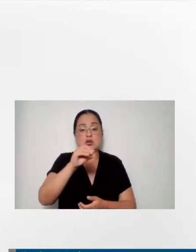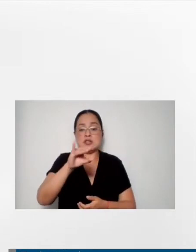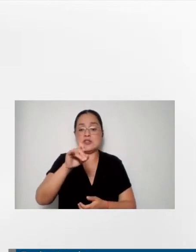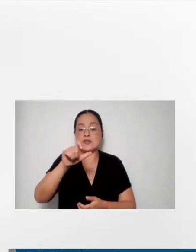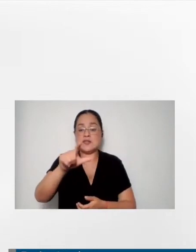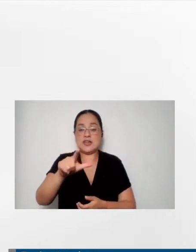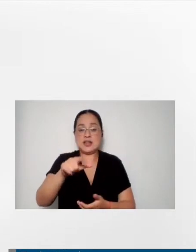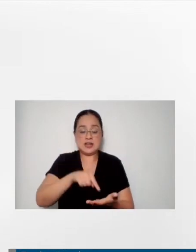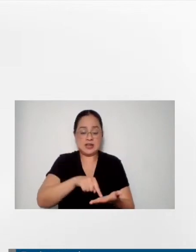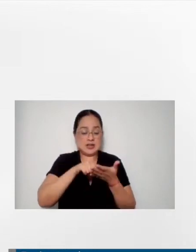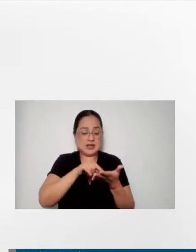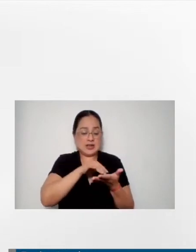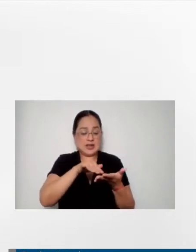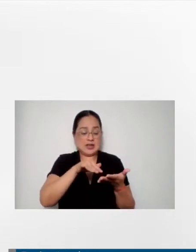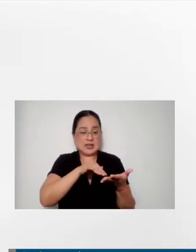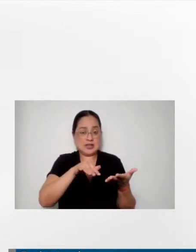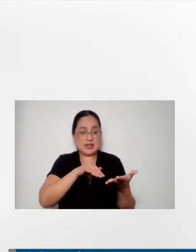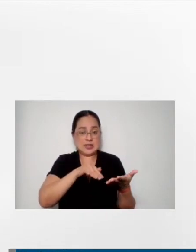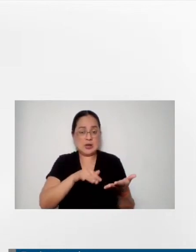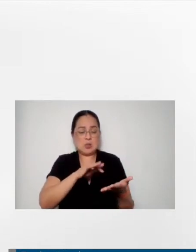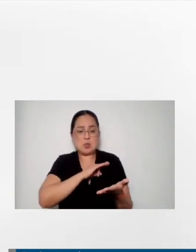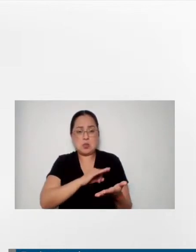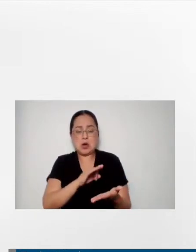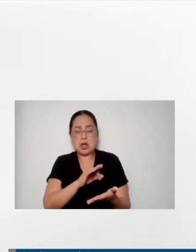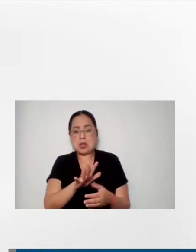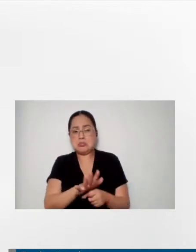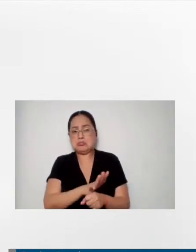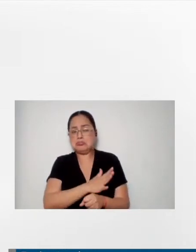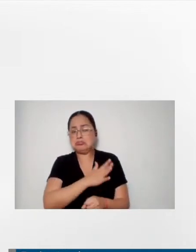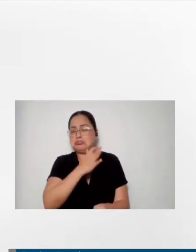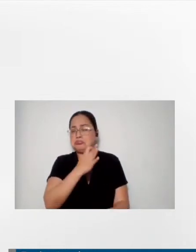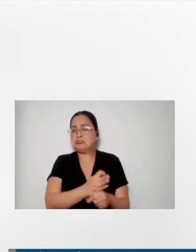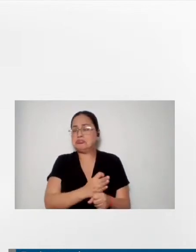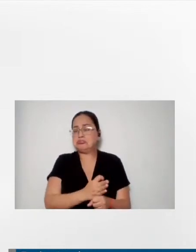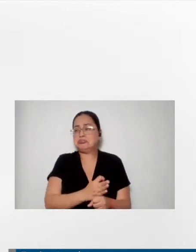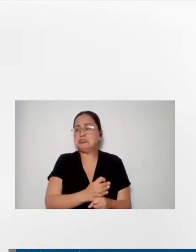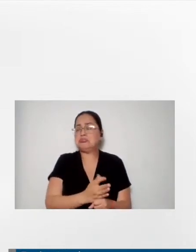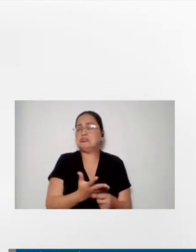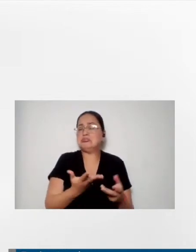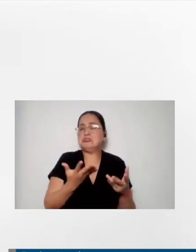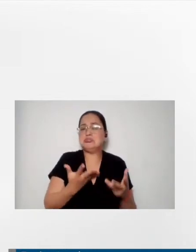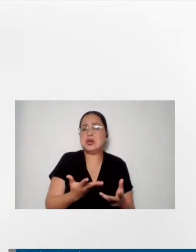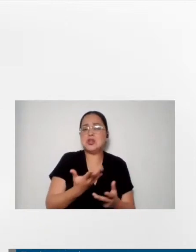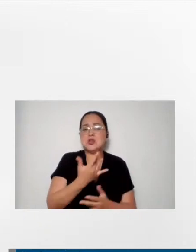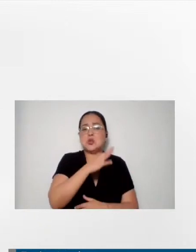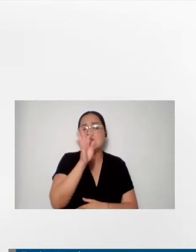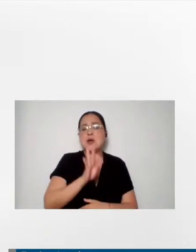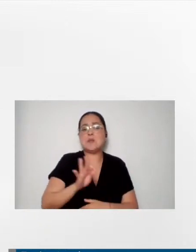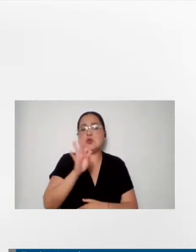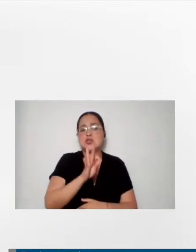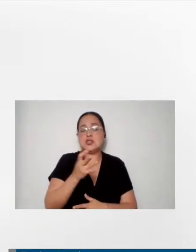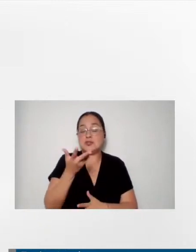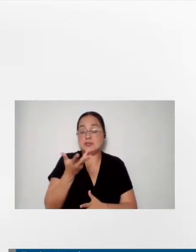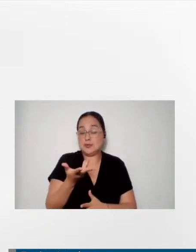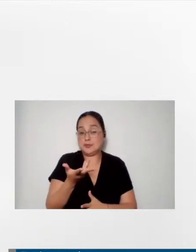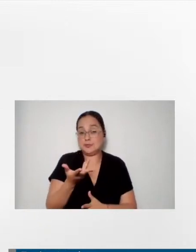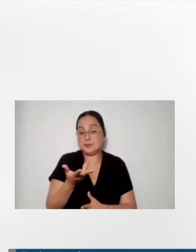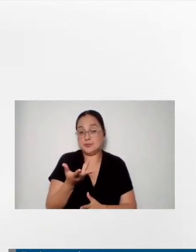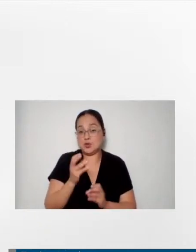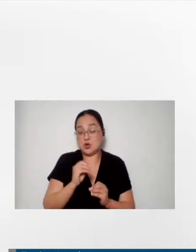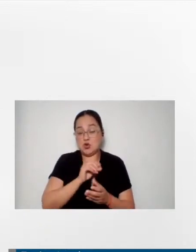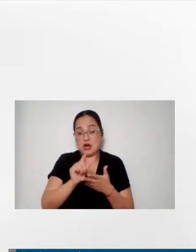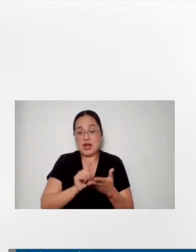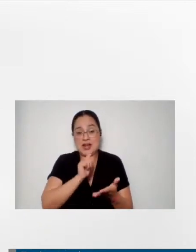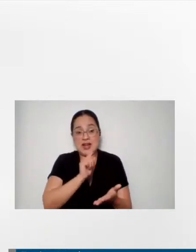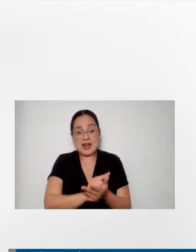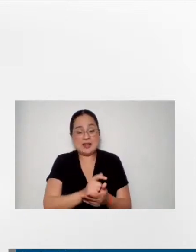saben, por ser generosa, la mitad del derecho, ¿no? O sea, la mitad del derecho familiar si leen su Código Civil o su ley